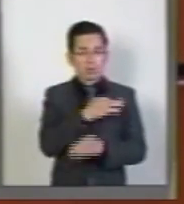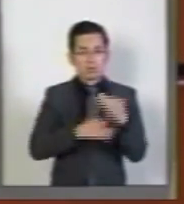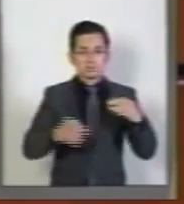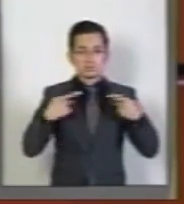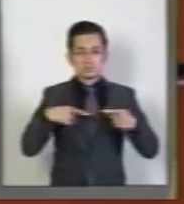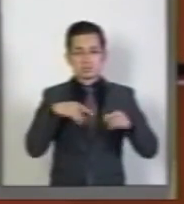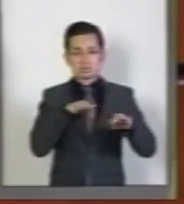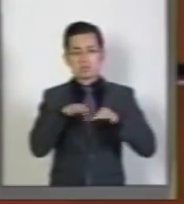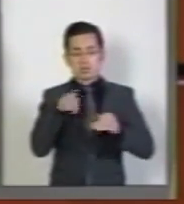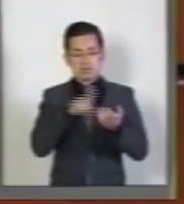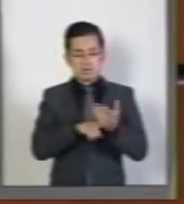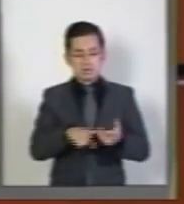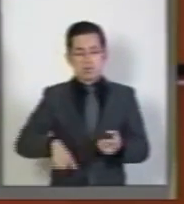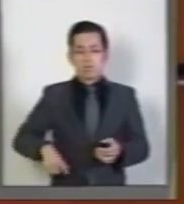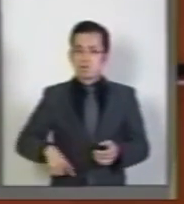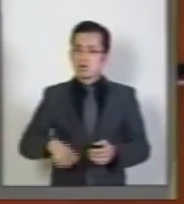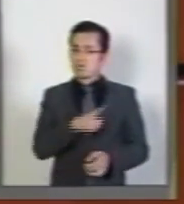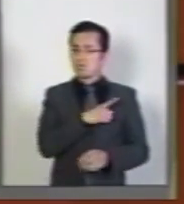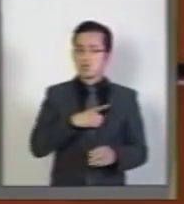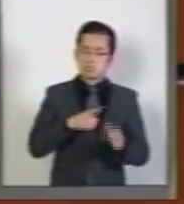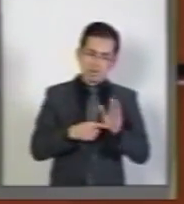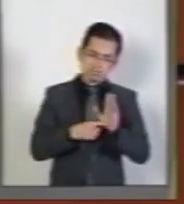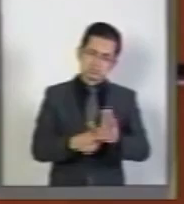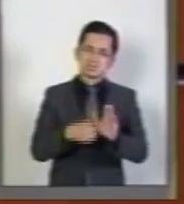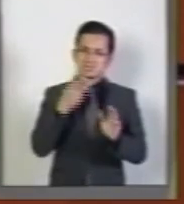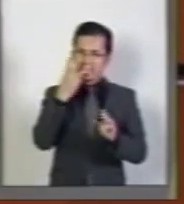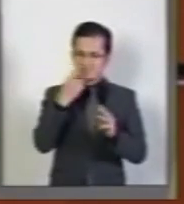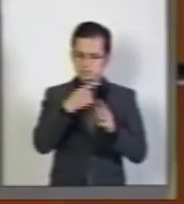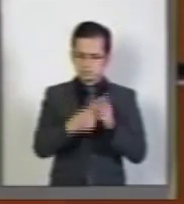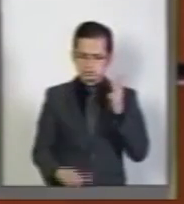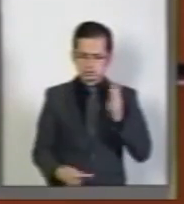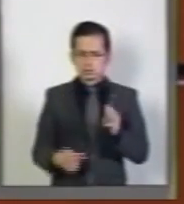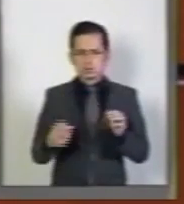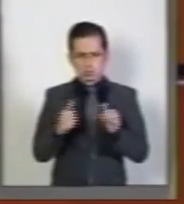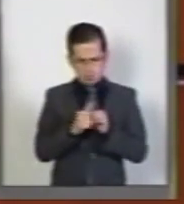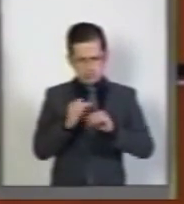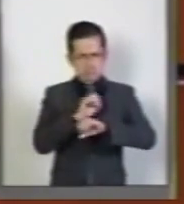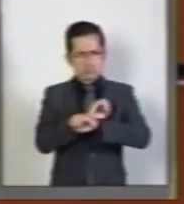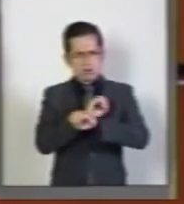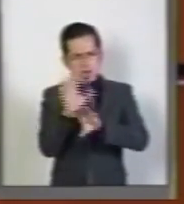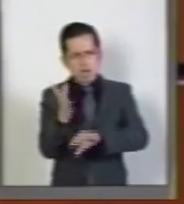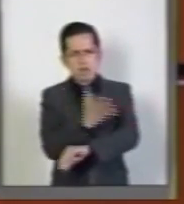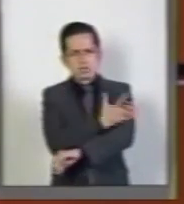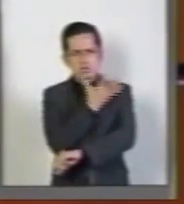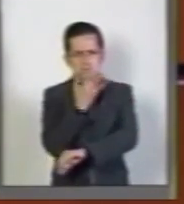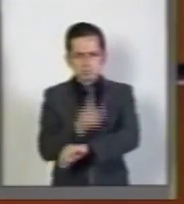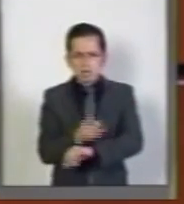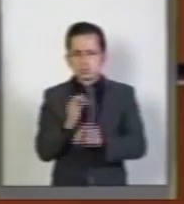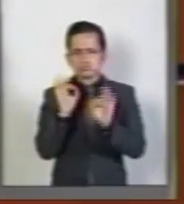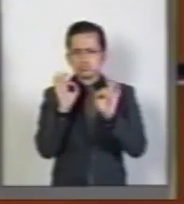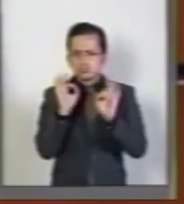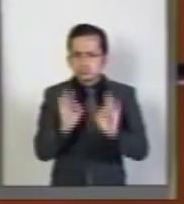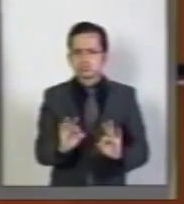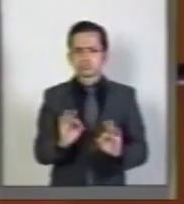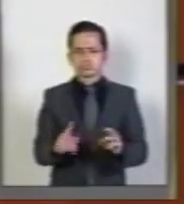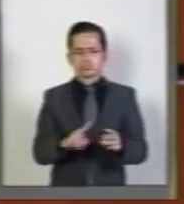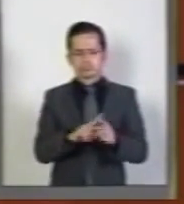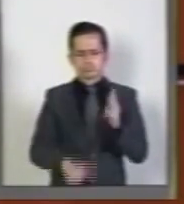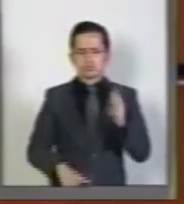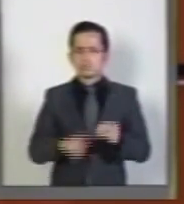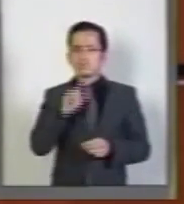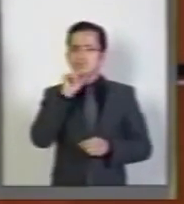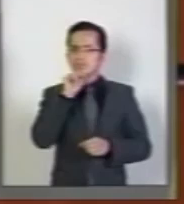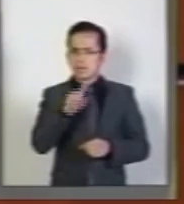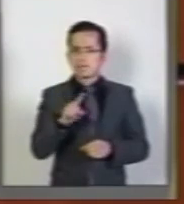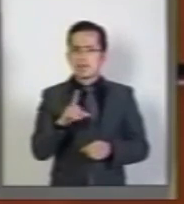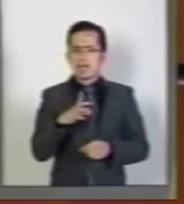tres declaraciones bajo los principios de transparencia y máxima publicidad. Exige también una auténtica